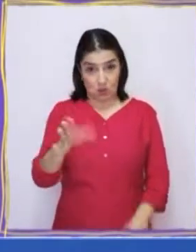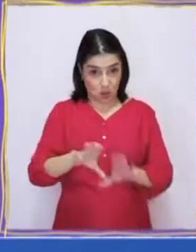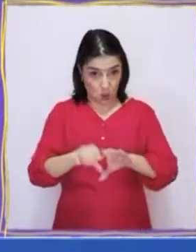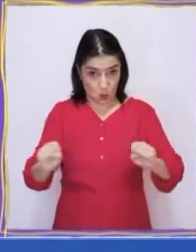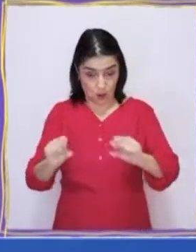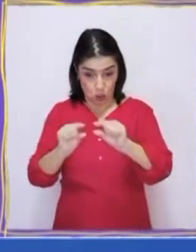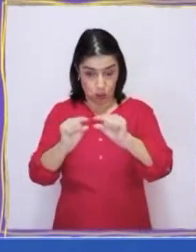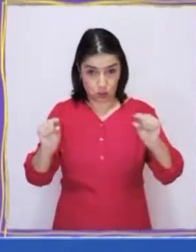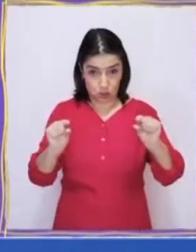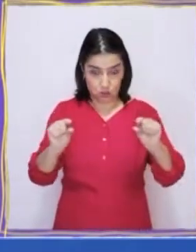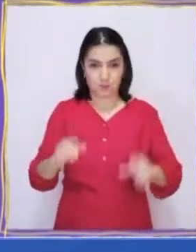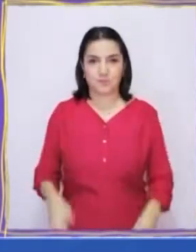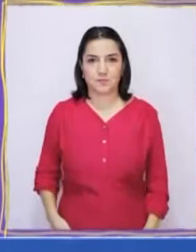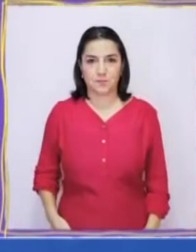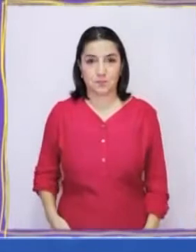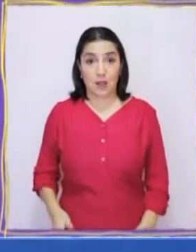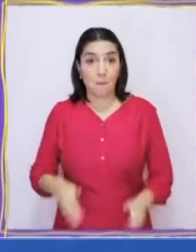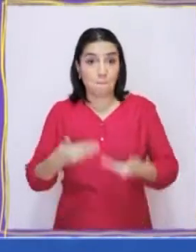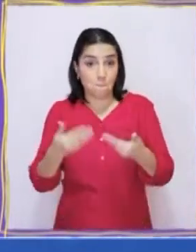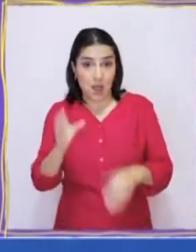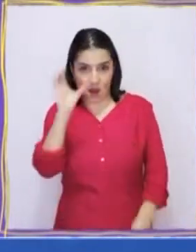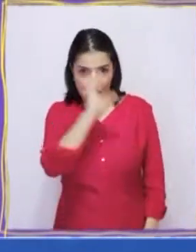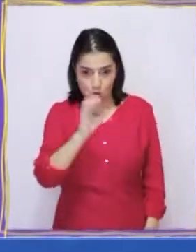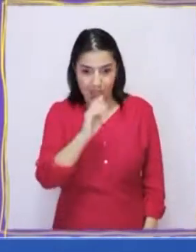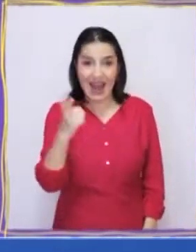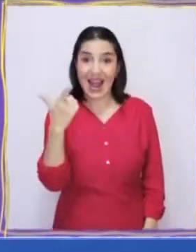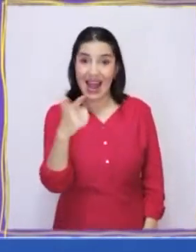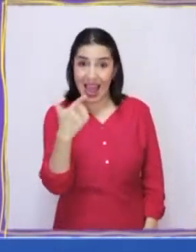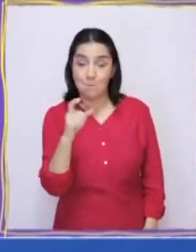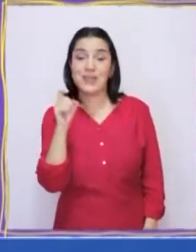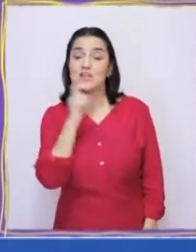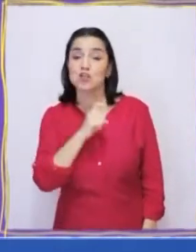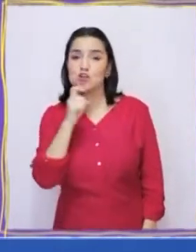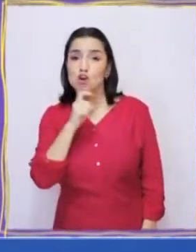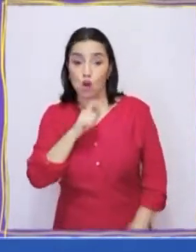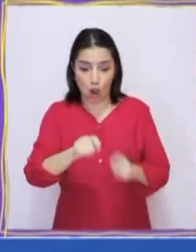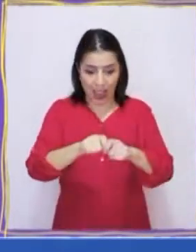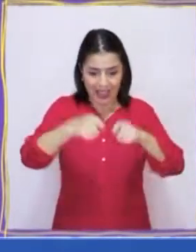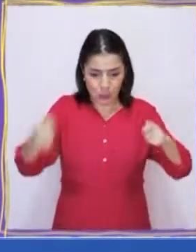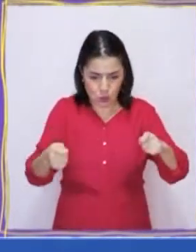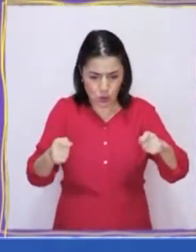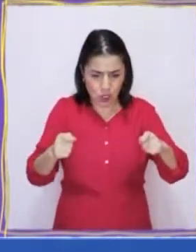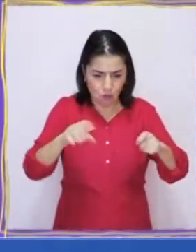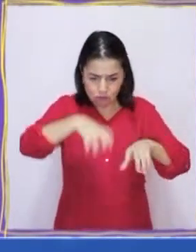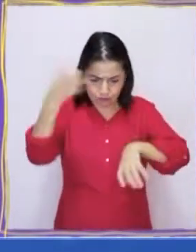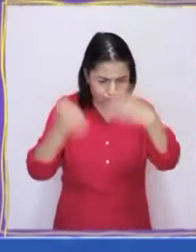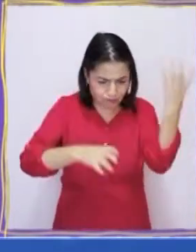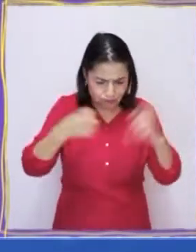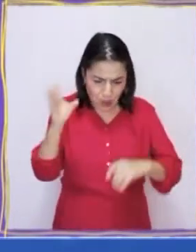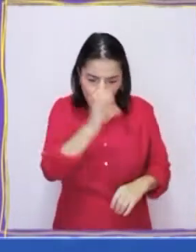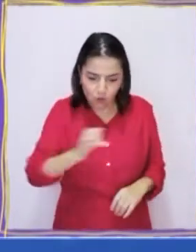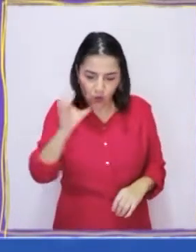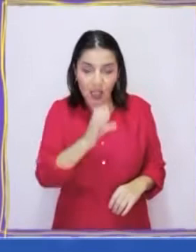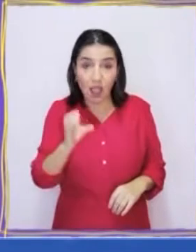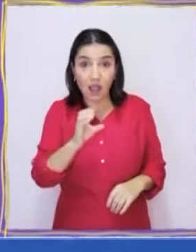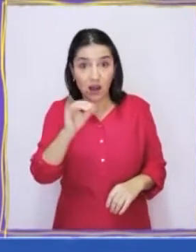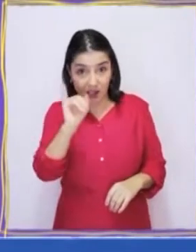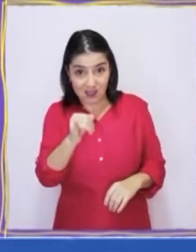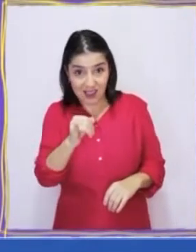¿les parece esta oración? Para buscar mi lápiz rojo, tuve que hurgar en mi estuche.